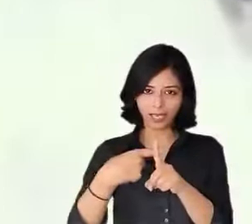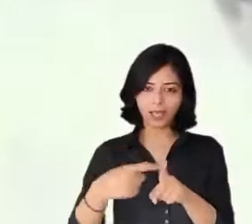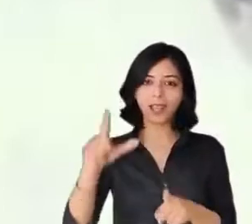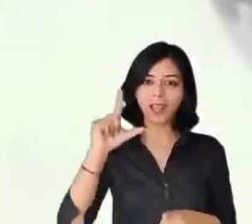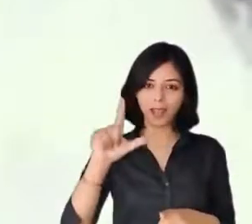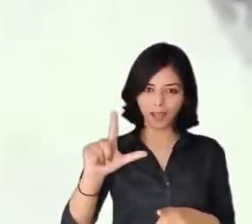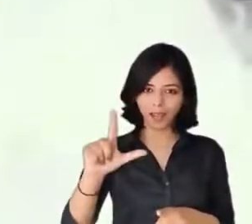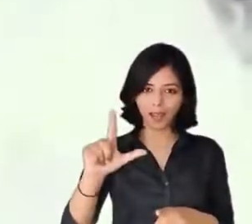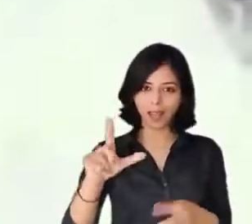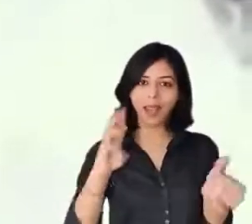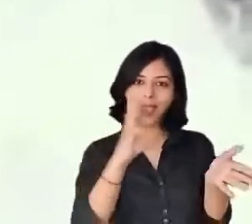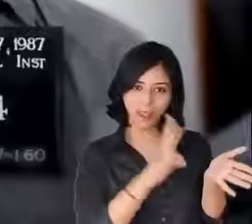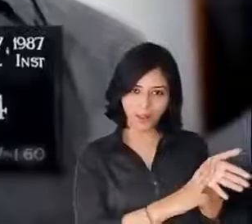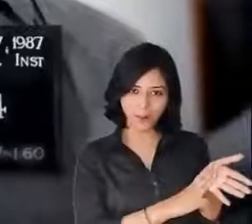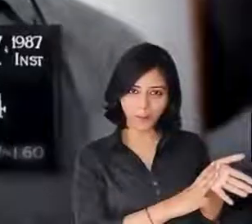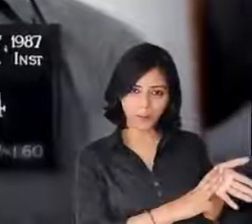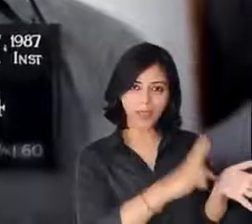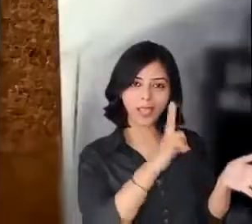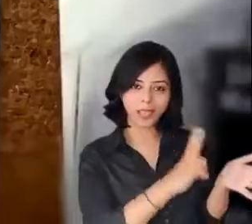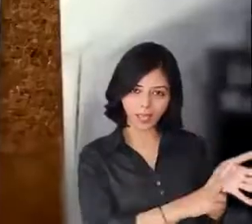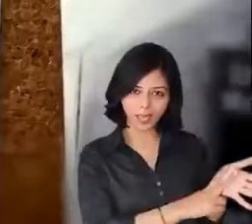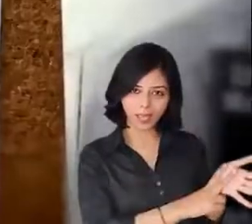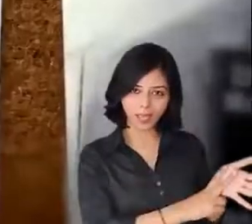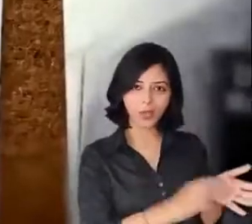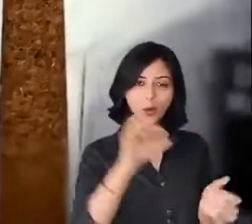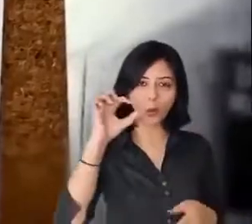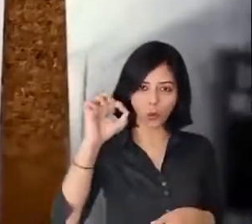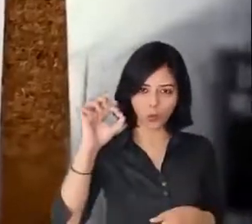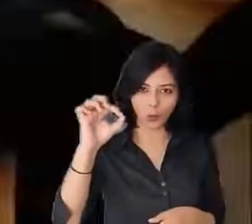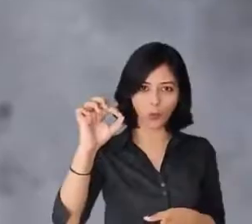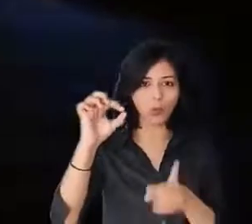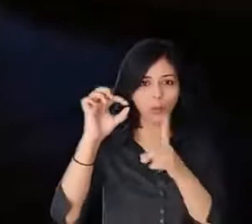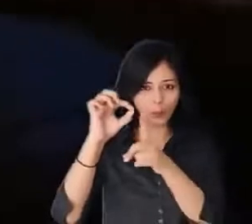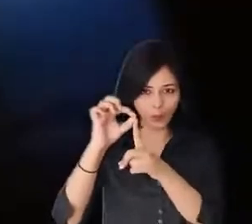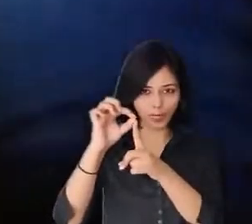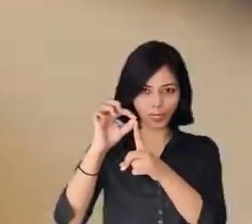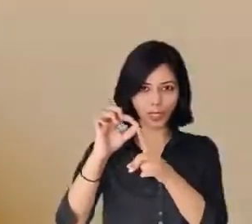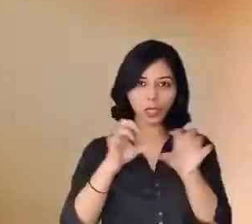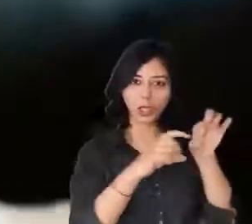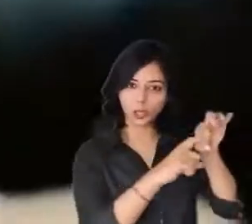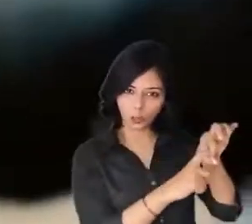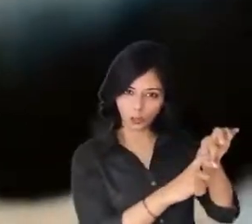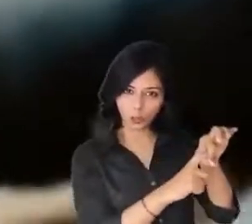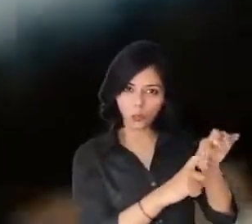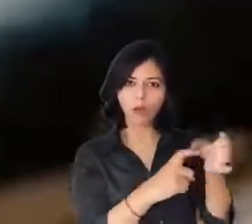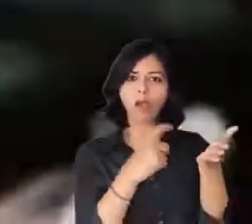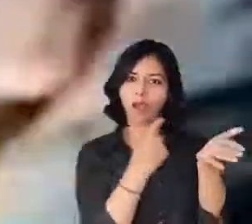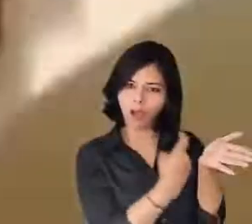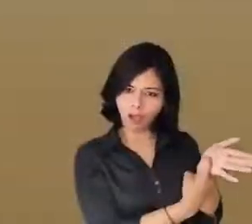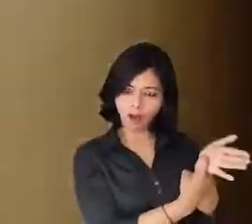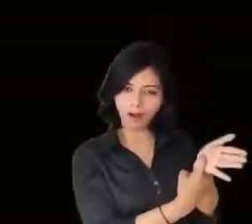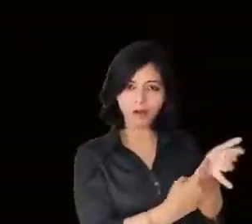Paxton Brown y lo acusaron del crimen de Robin. Pero el adolescente no se mostraba para nada asustado.